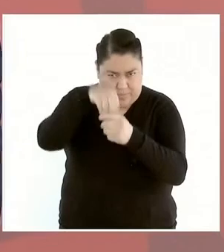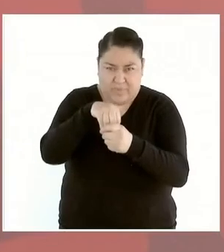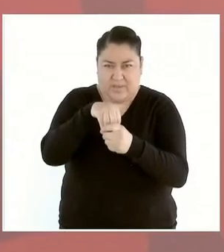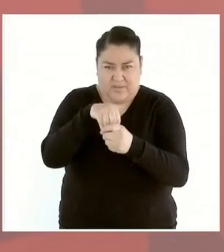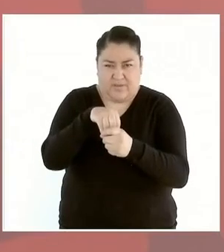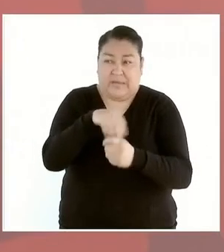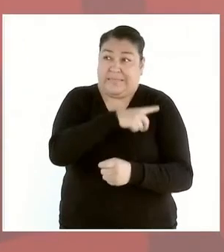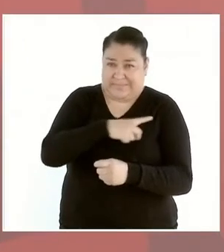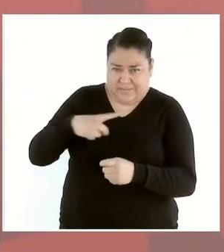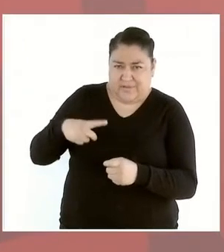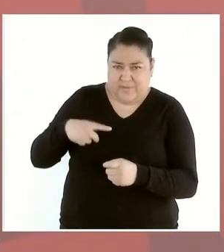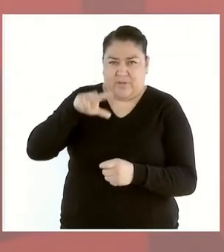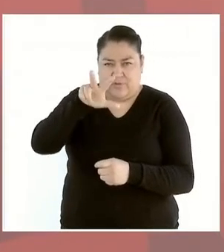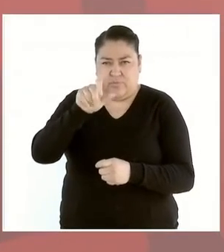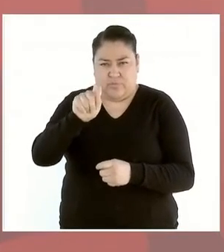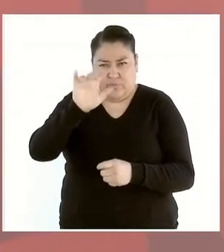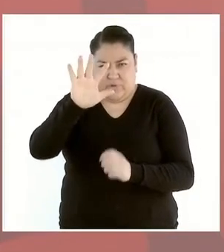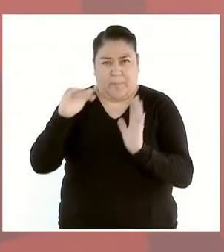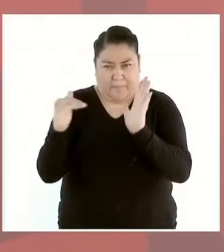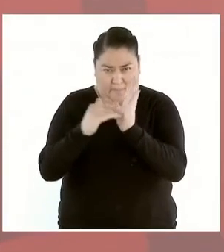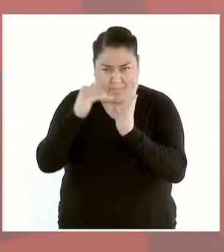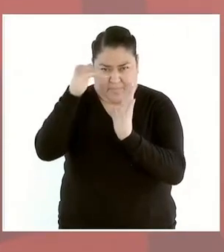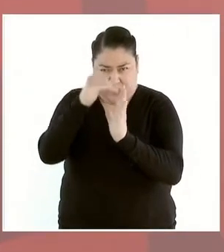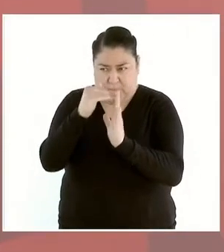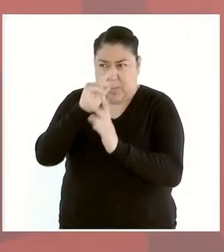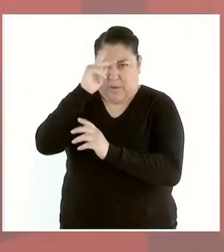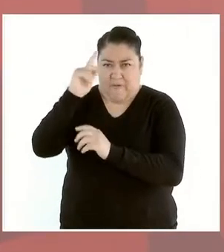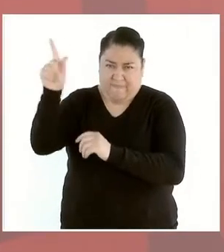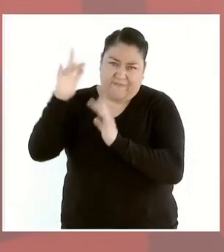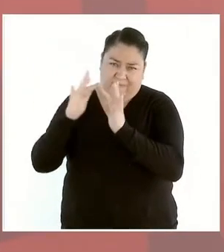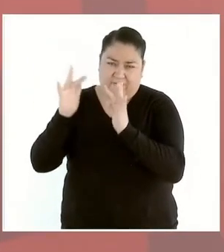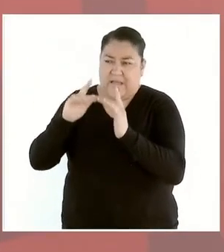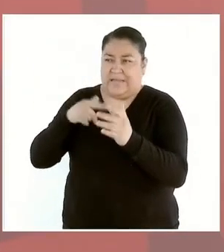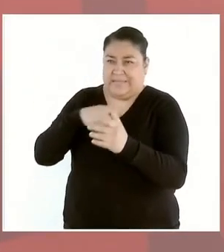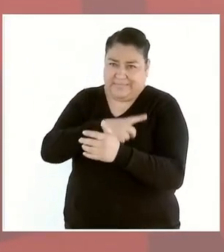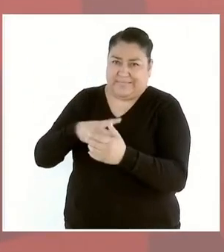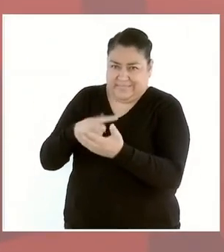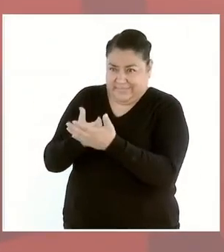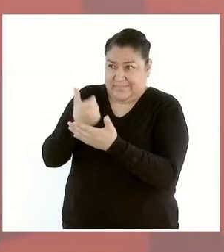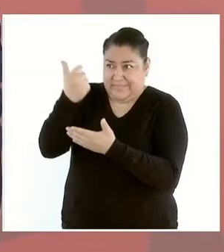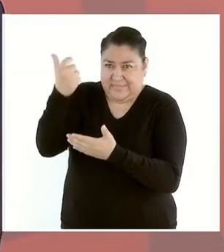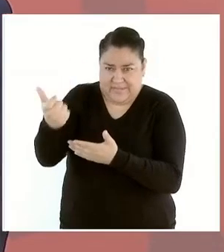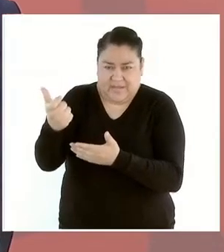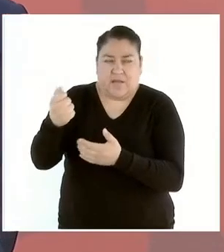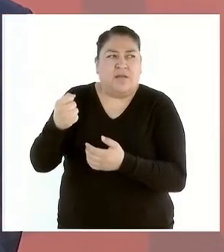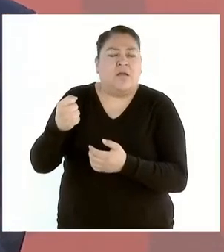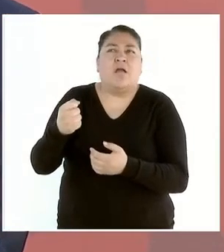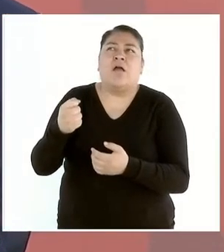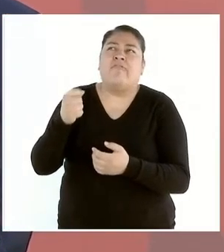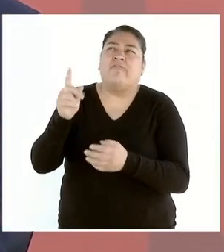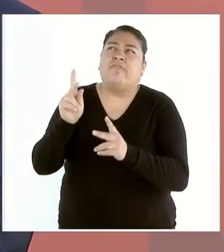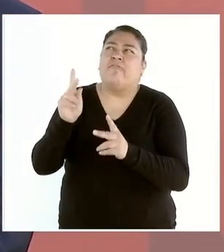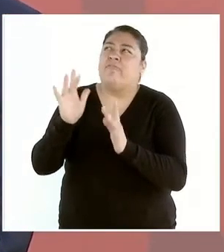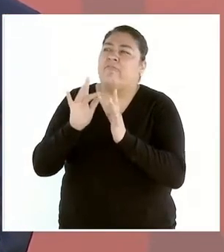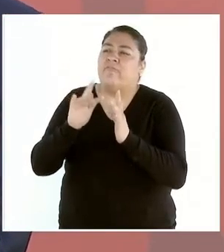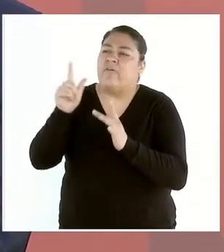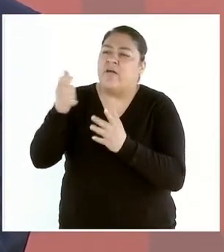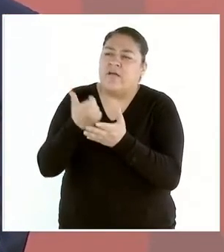adeudado a ese país a francia solo le correspondían